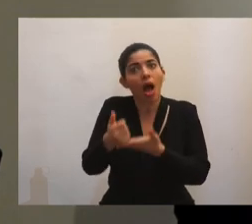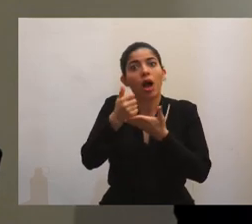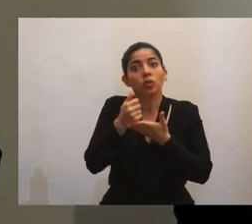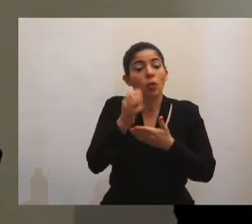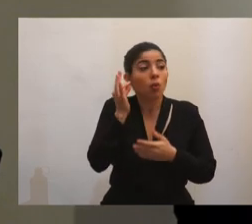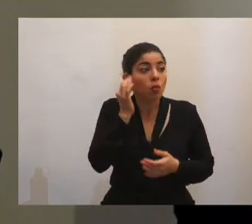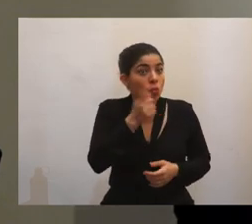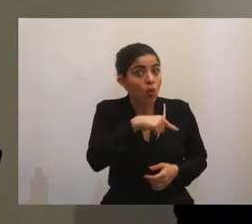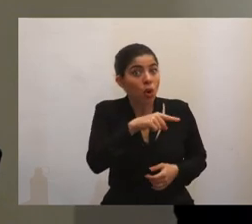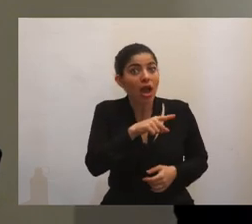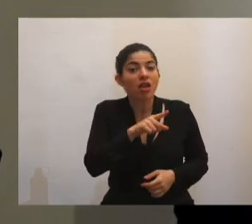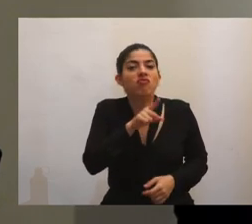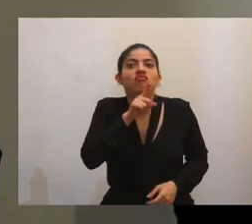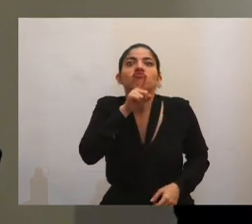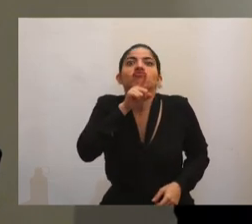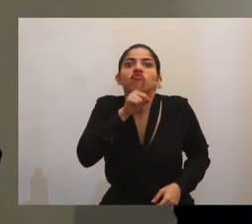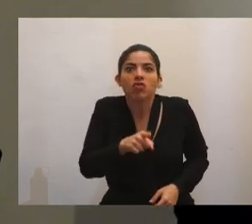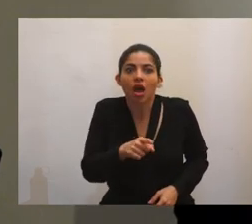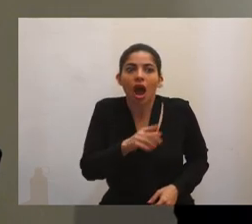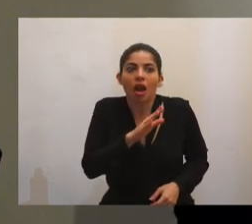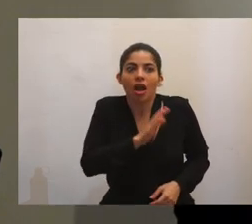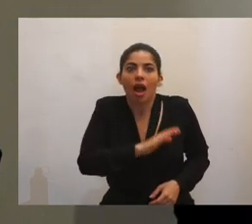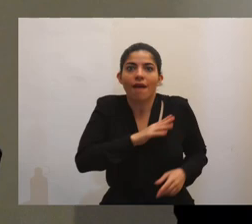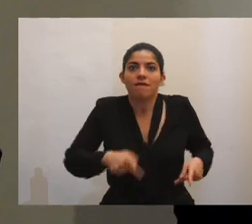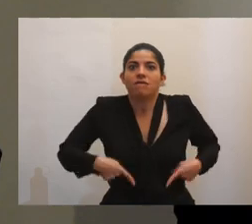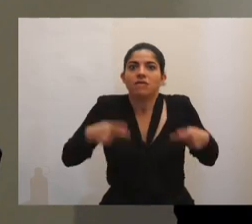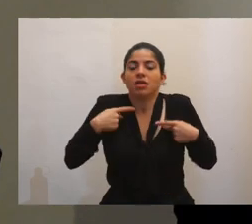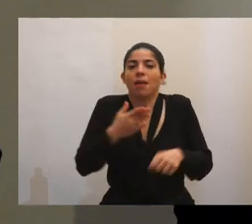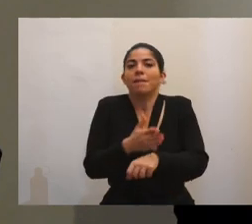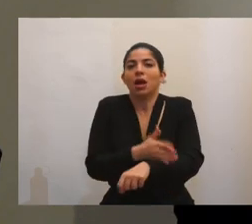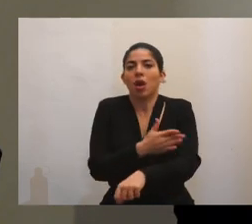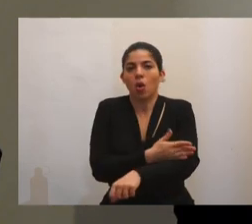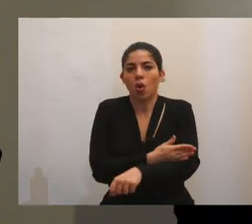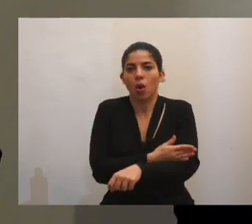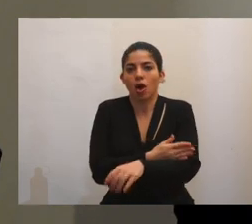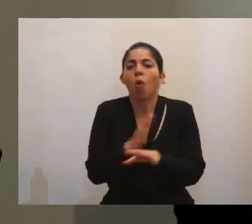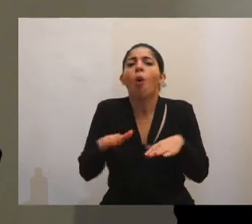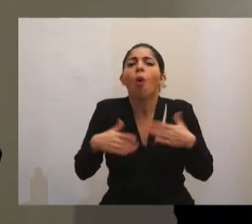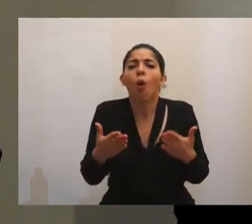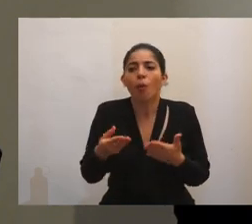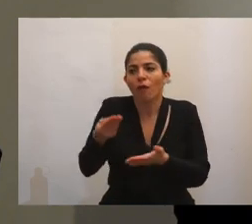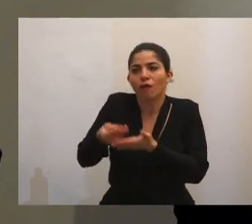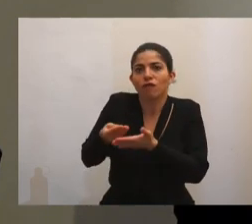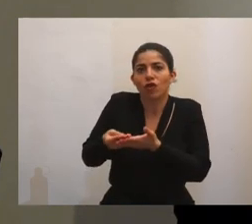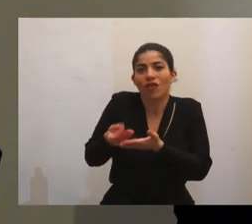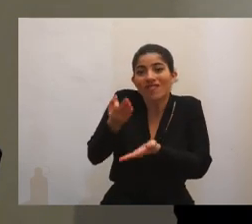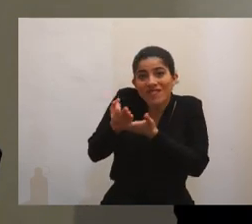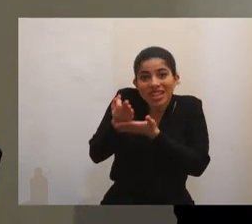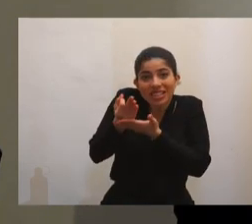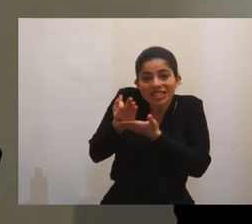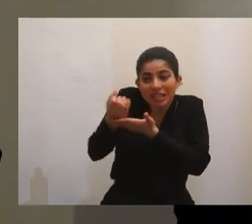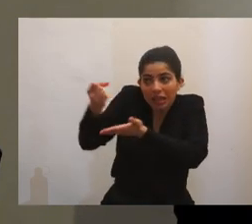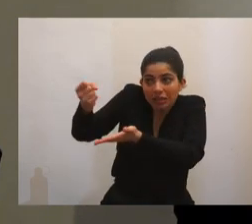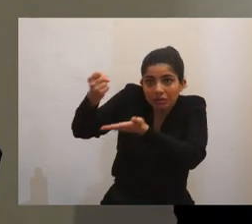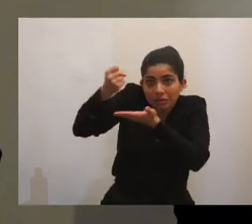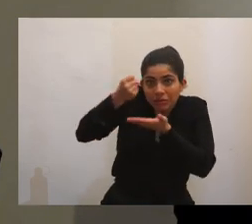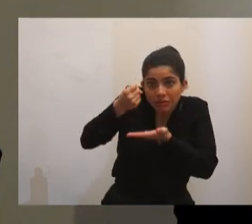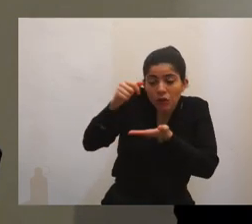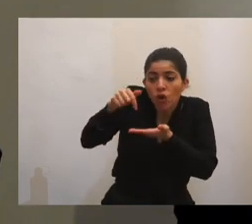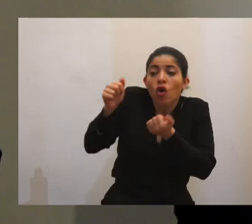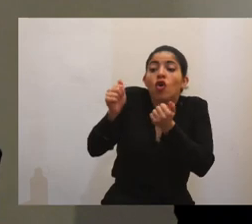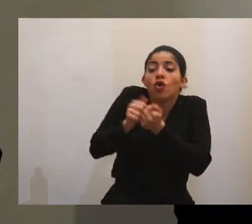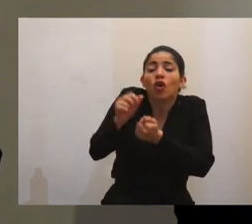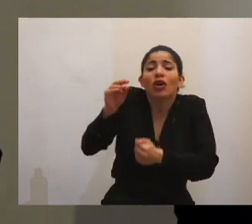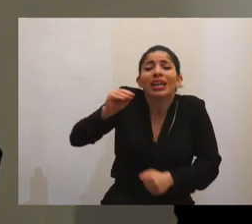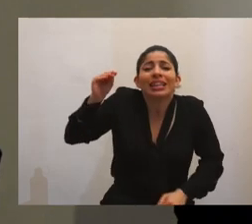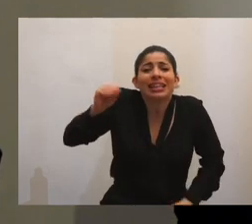mujeres realmente mejorar su calidad de vida a través de recursos financieros a tasas de